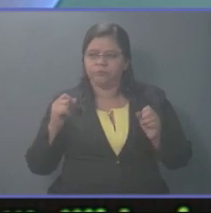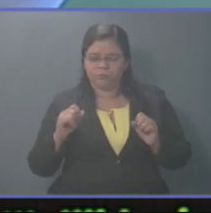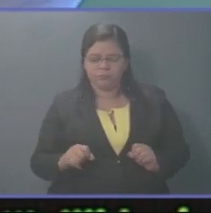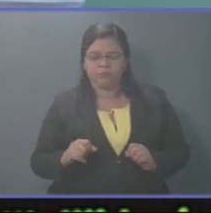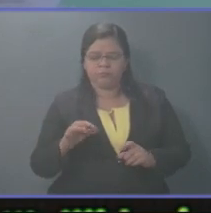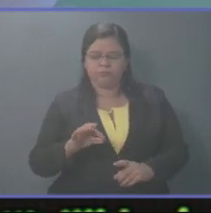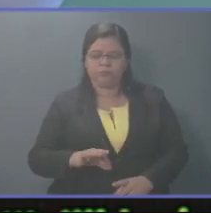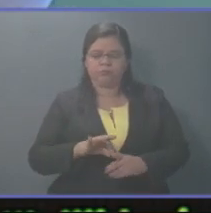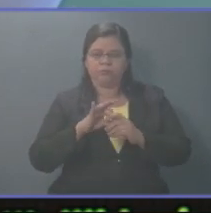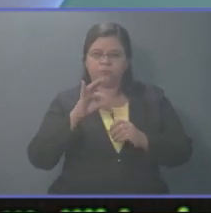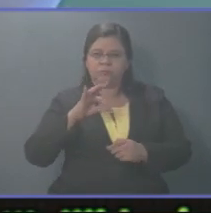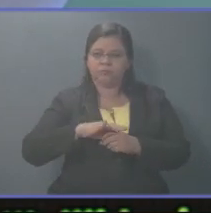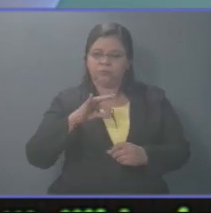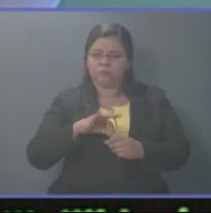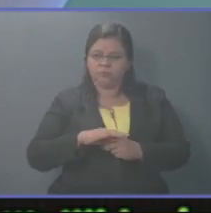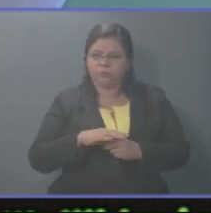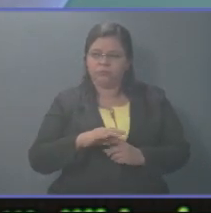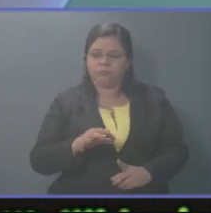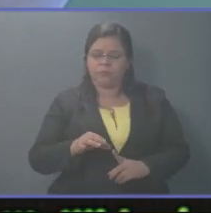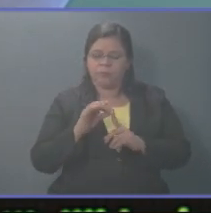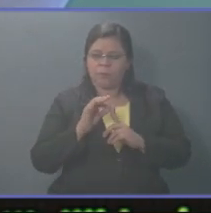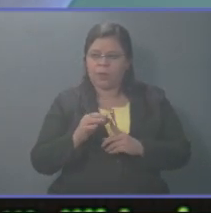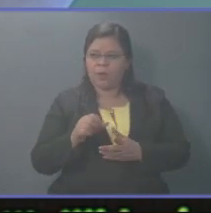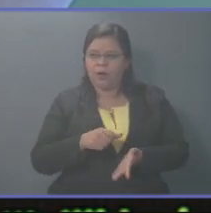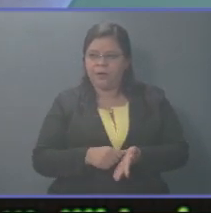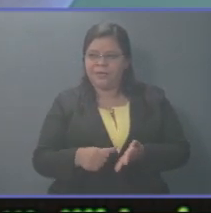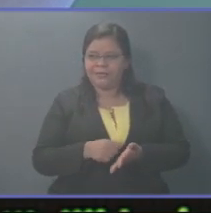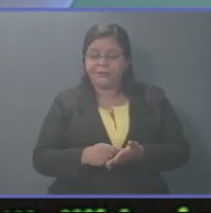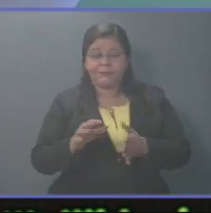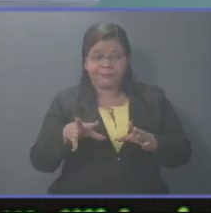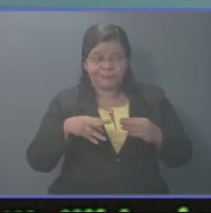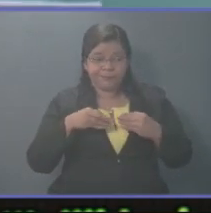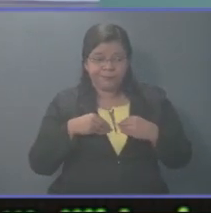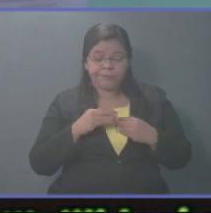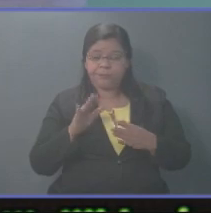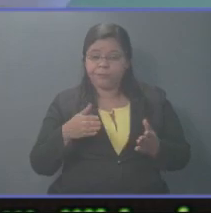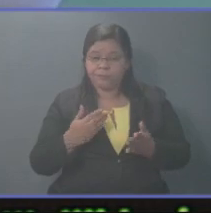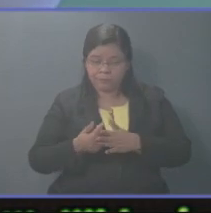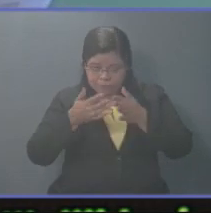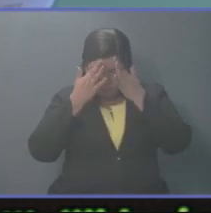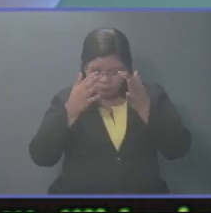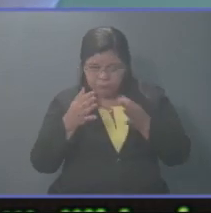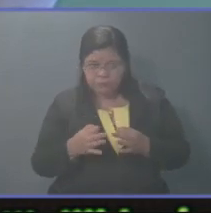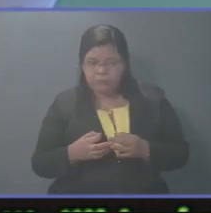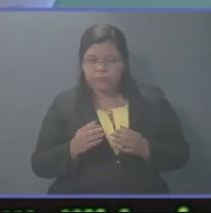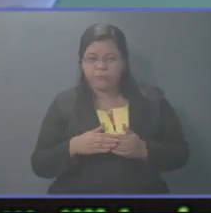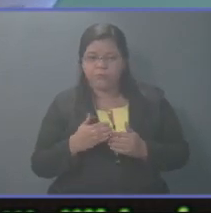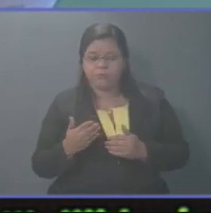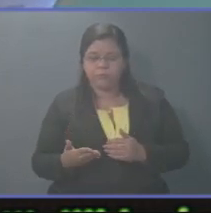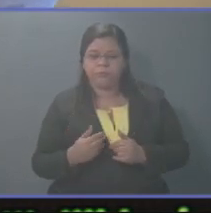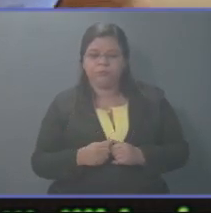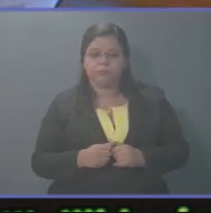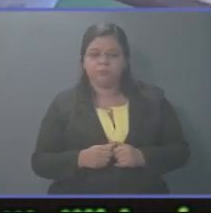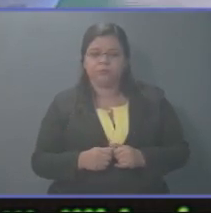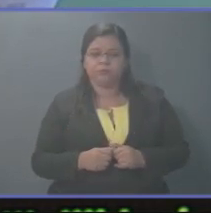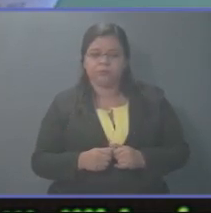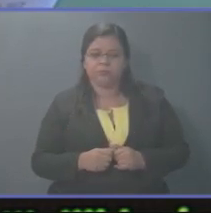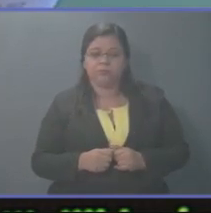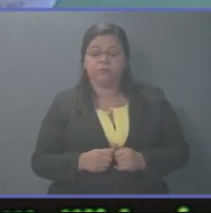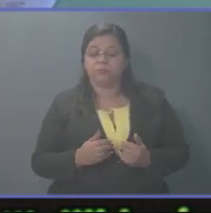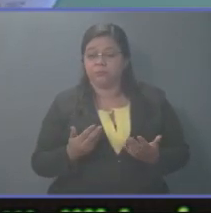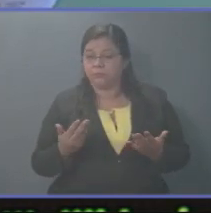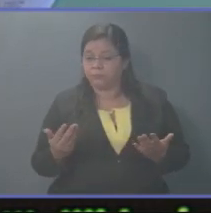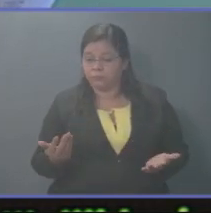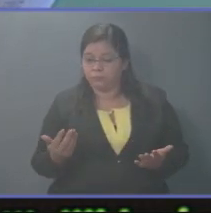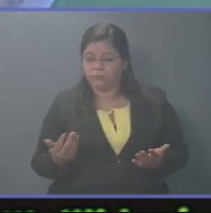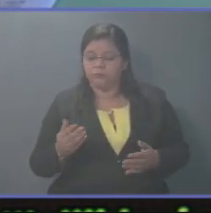elegir al gobierno municipal son aquellos a los que afectarán las decisiones que tomará tal cuerpo colegiado, ya que